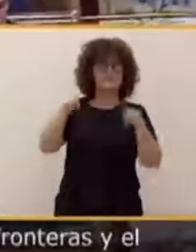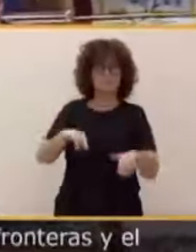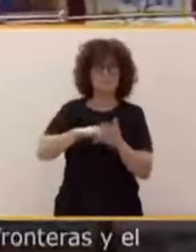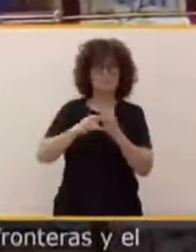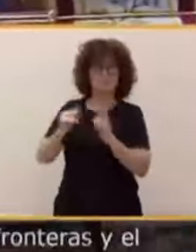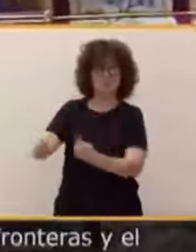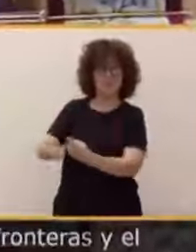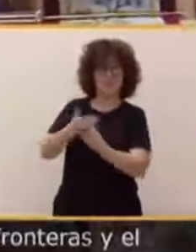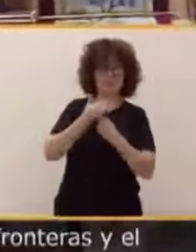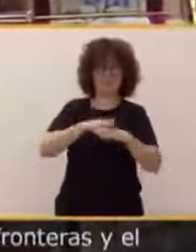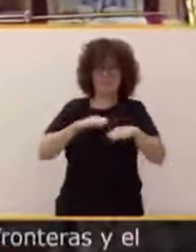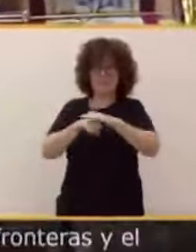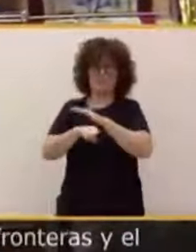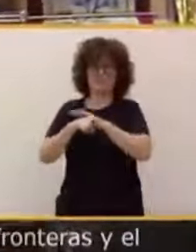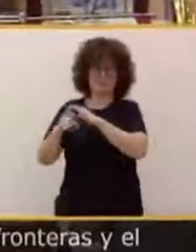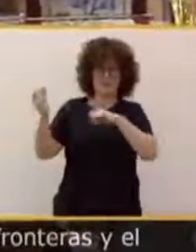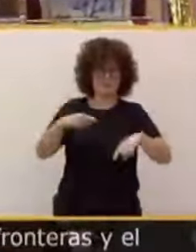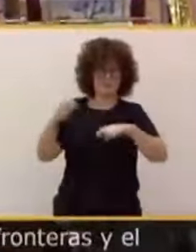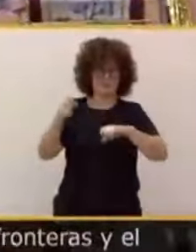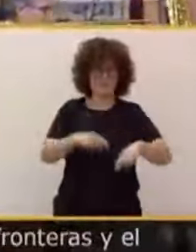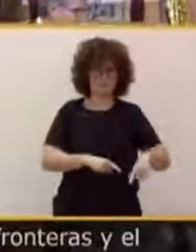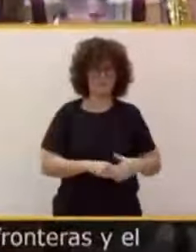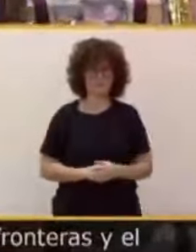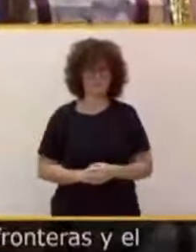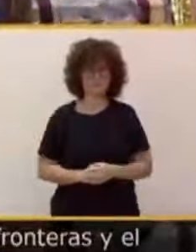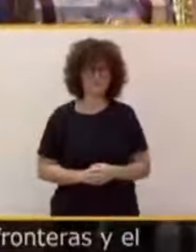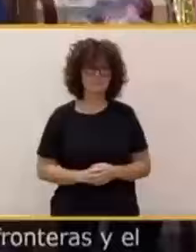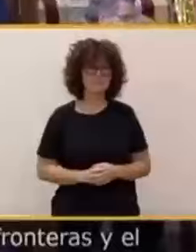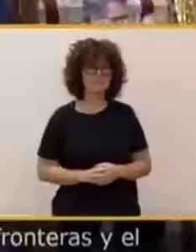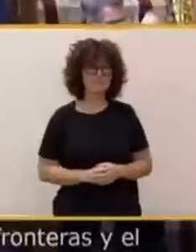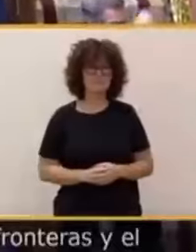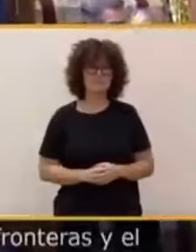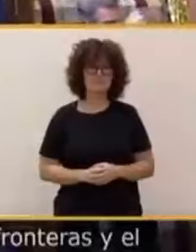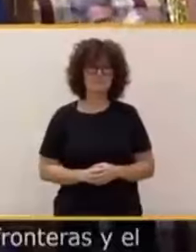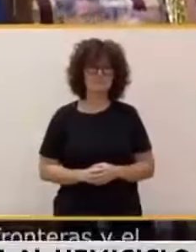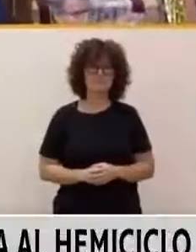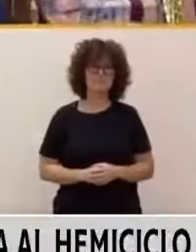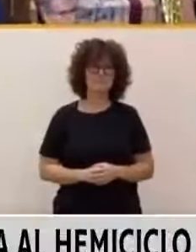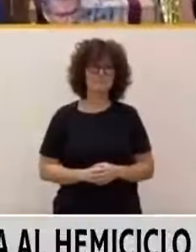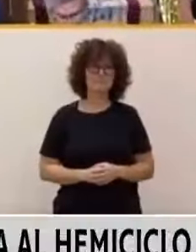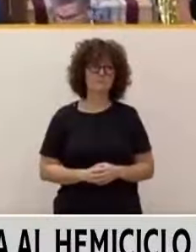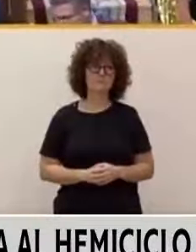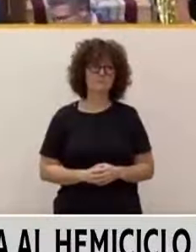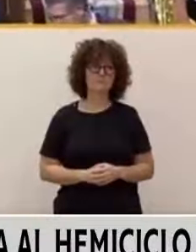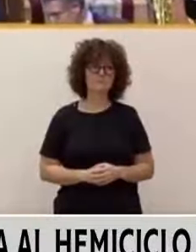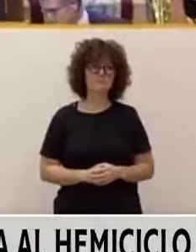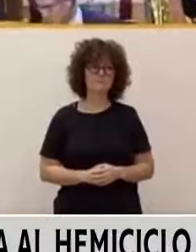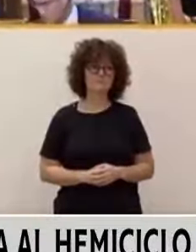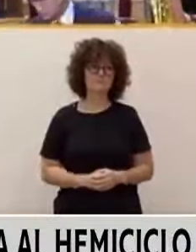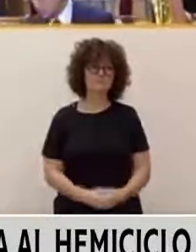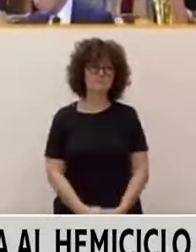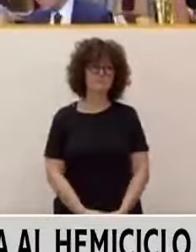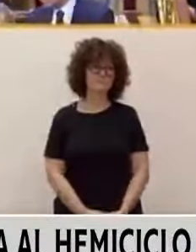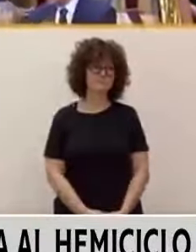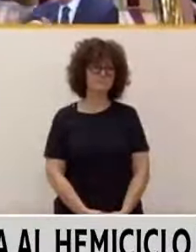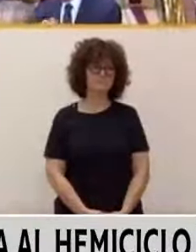concejal asesinado por ETA, Miguel Ángel Blanco, se ha sentado junto a Alberto Núñez Feijóo. Ahí están viendo esas imágenes de